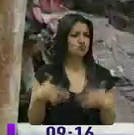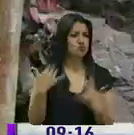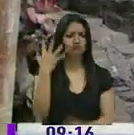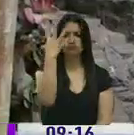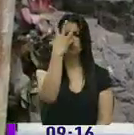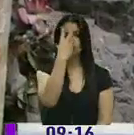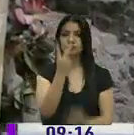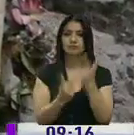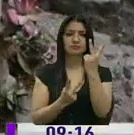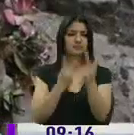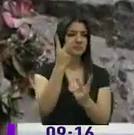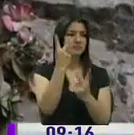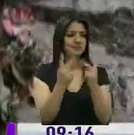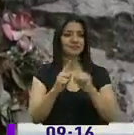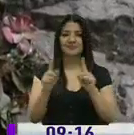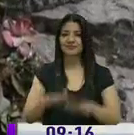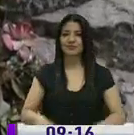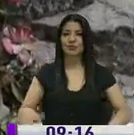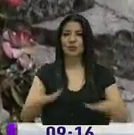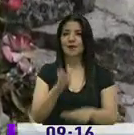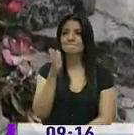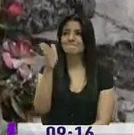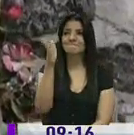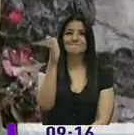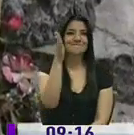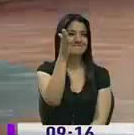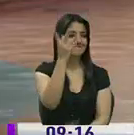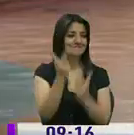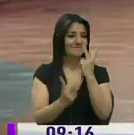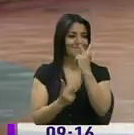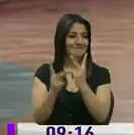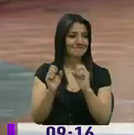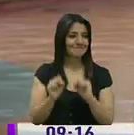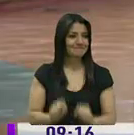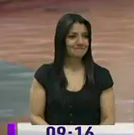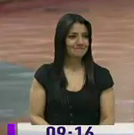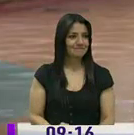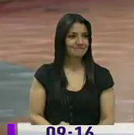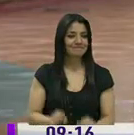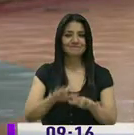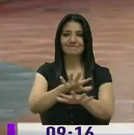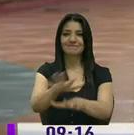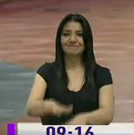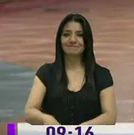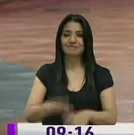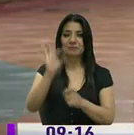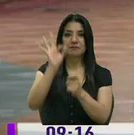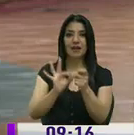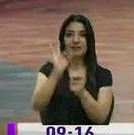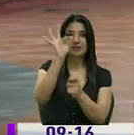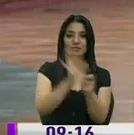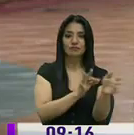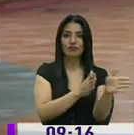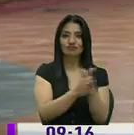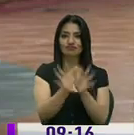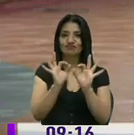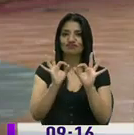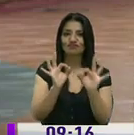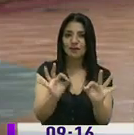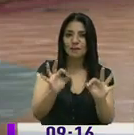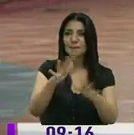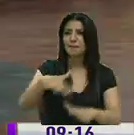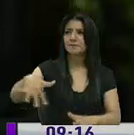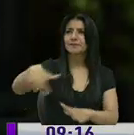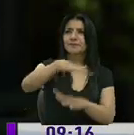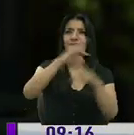visitantes de todas partes a recorrer sus rincones inmensas plantaciones de banano y cacao paisajes colgados en